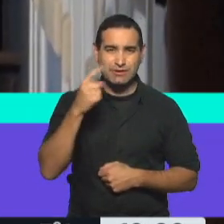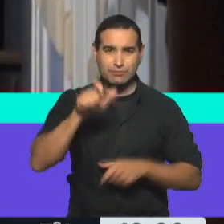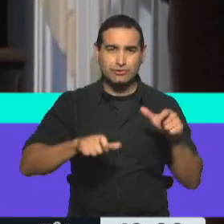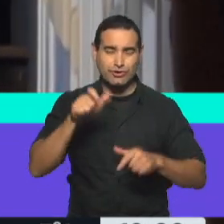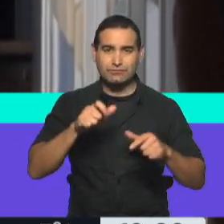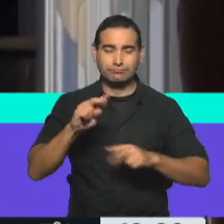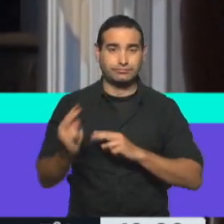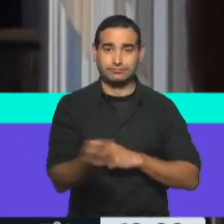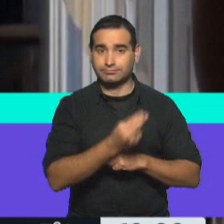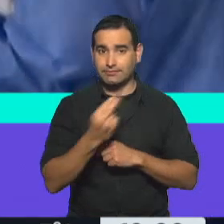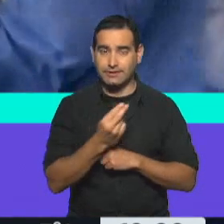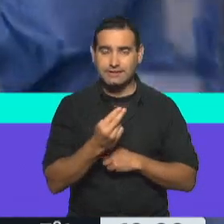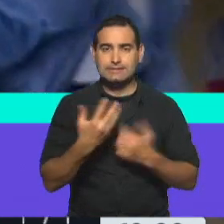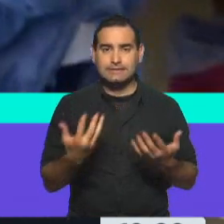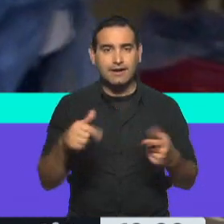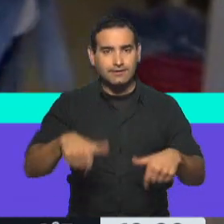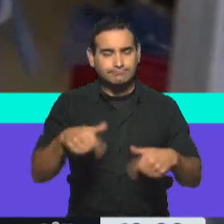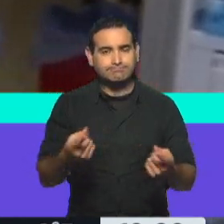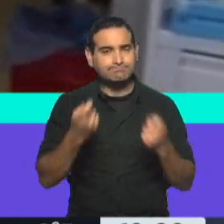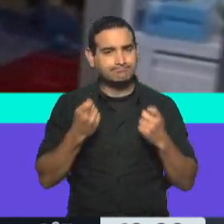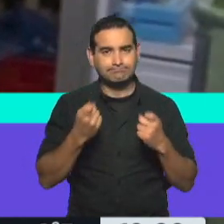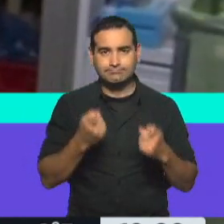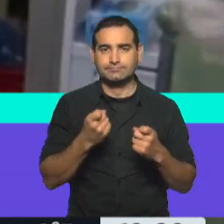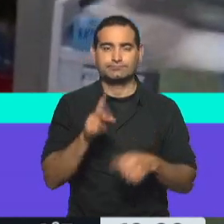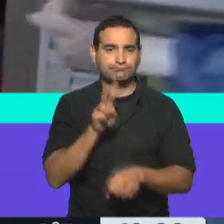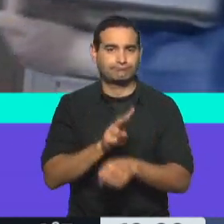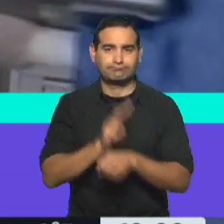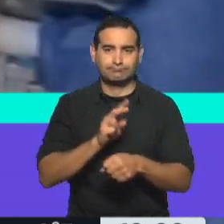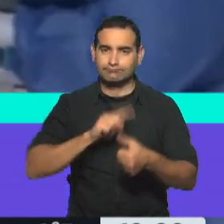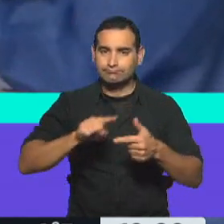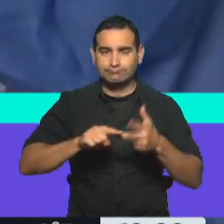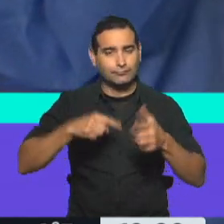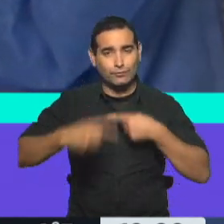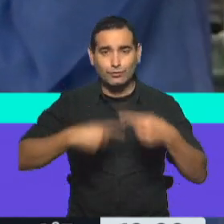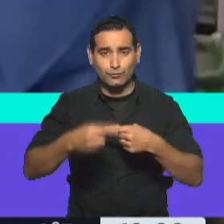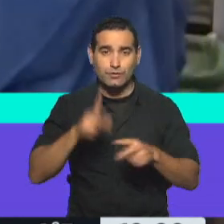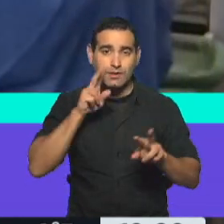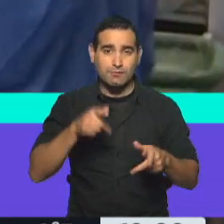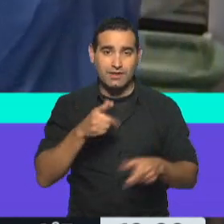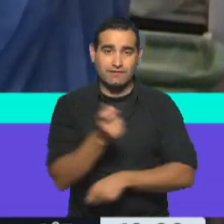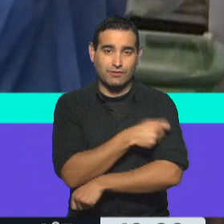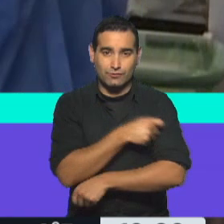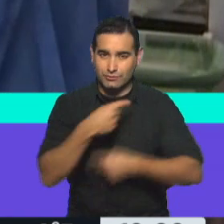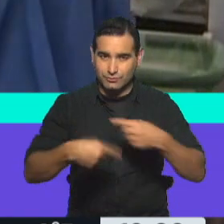por coronavirus y es necesario en este momento seguir manteniendo los cuidados mientras avanza la campaña de vacunación.